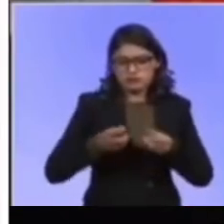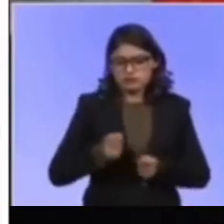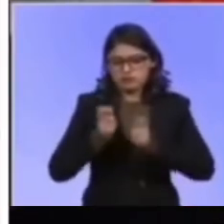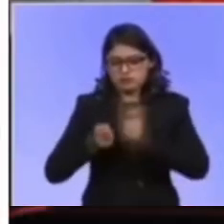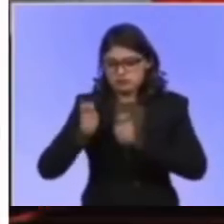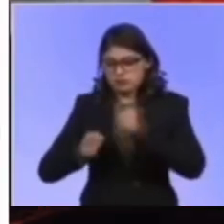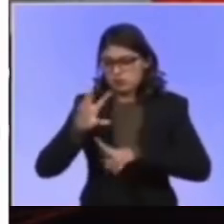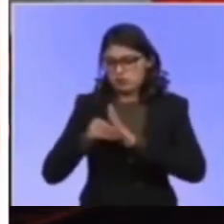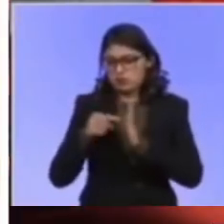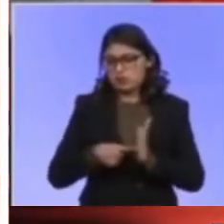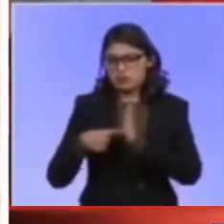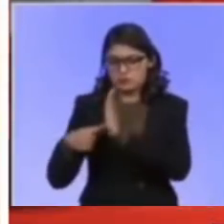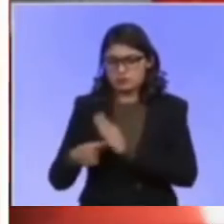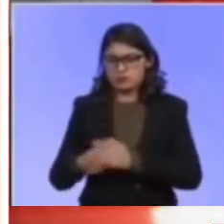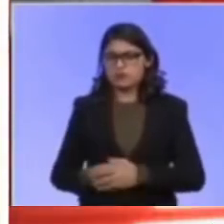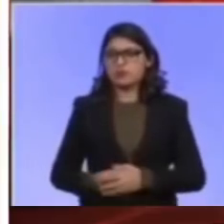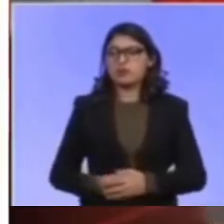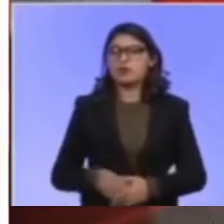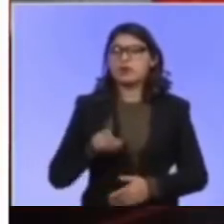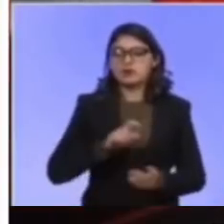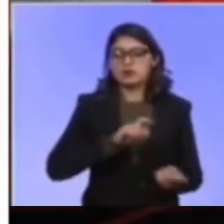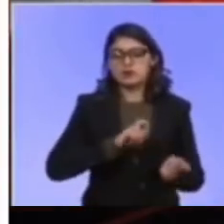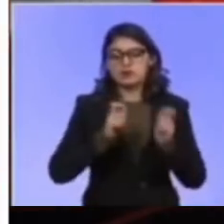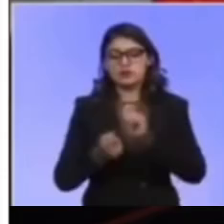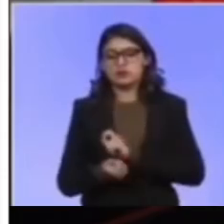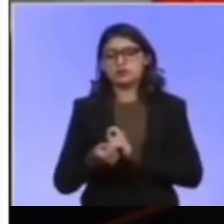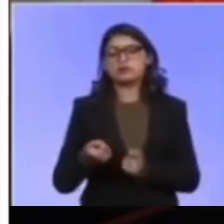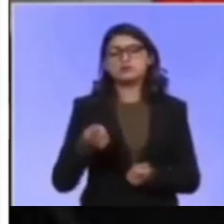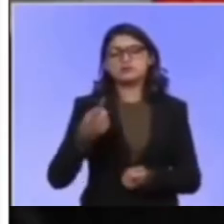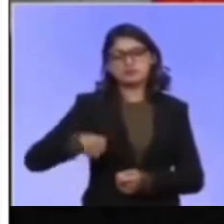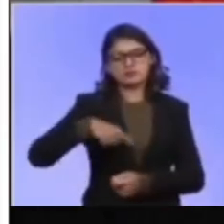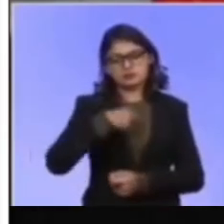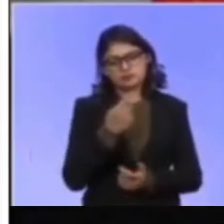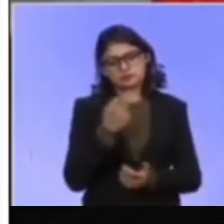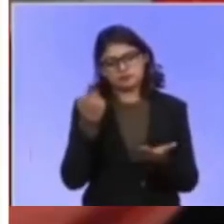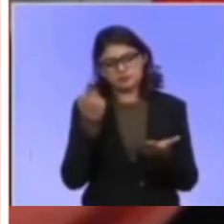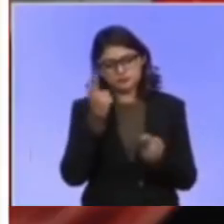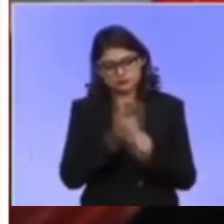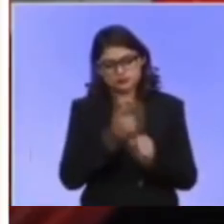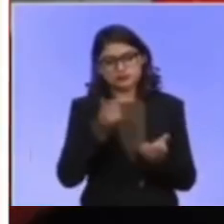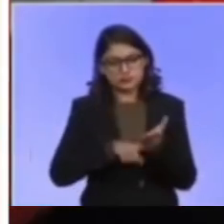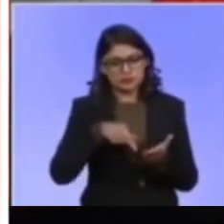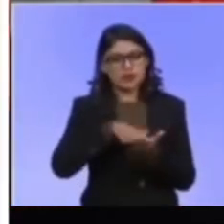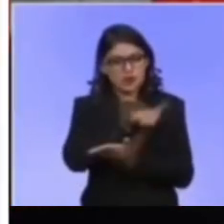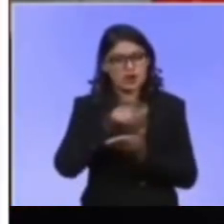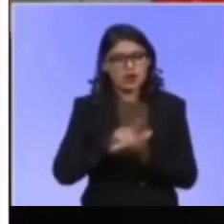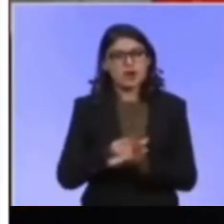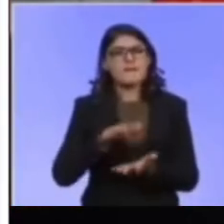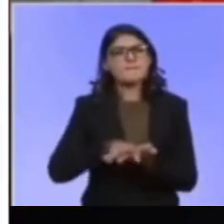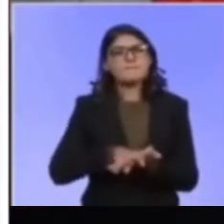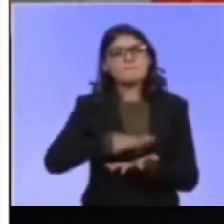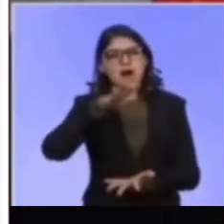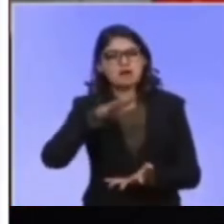por derecho desde que debe interpretar que en el sentido que debe ser el más a el que proteja más